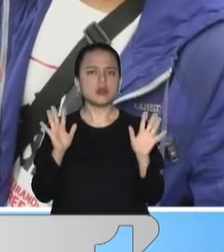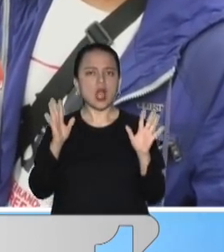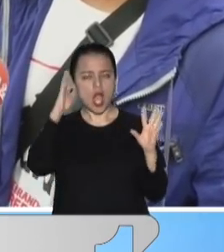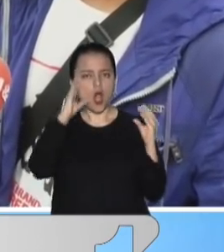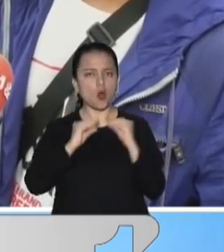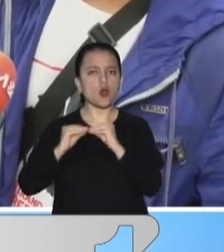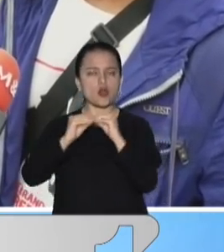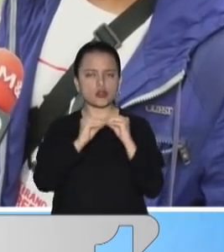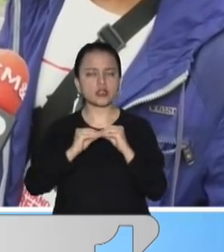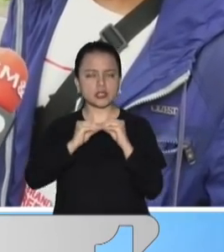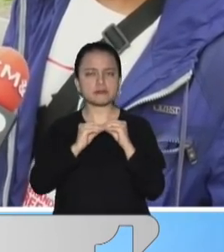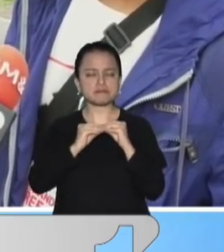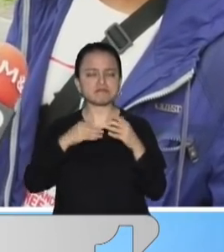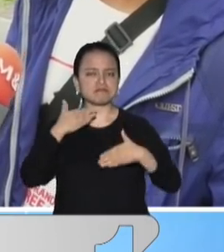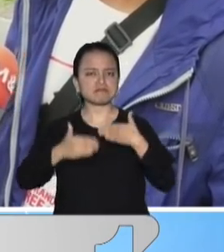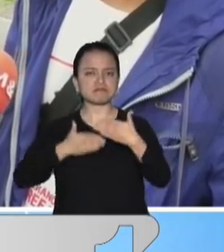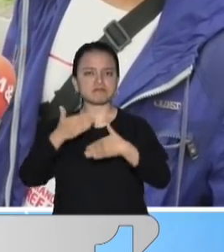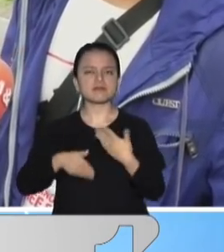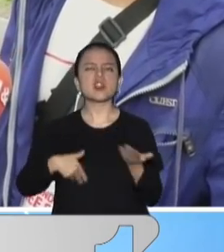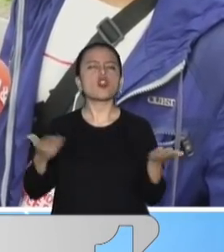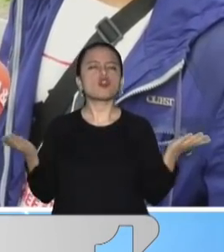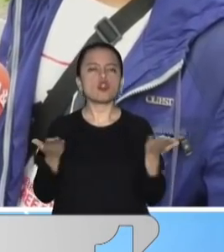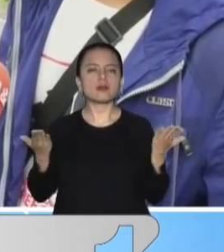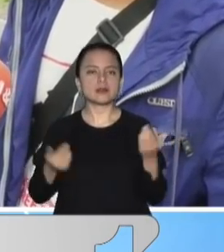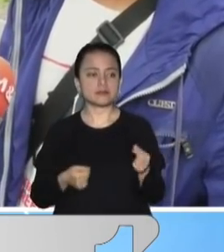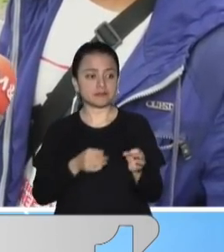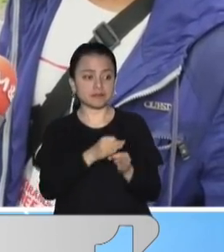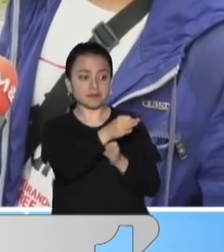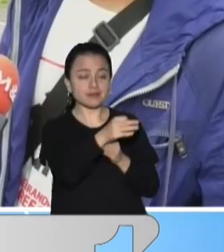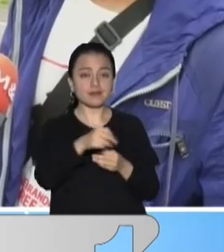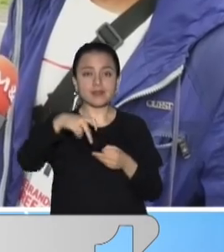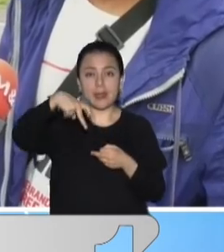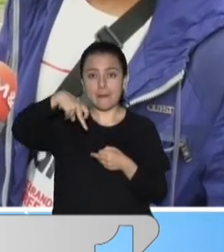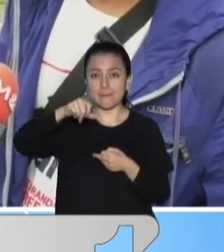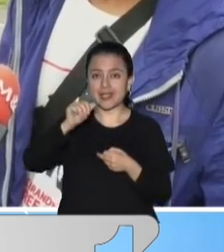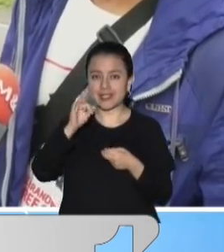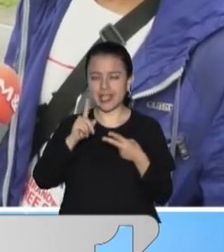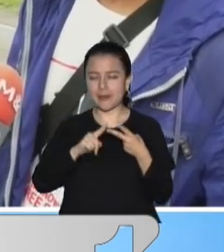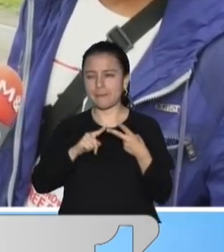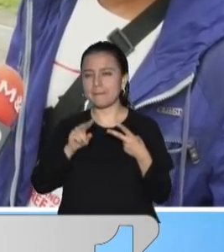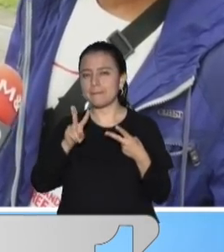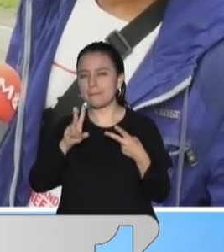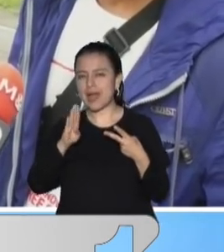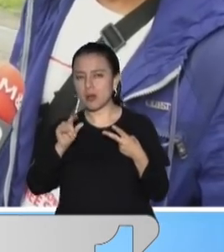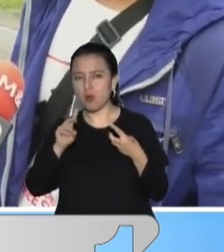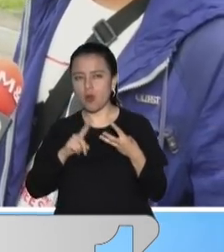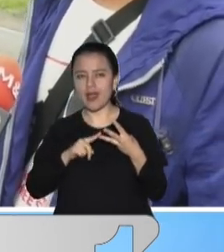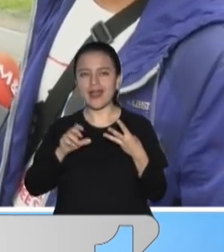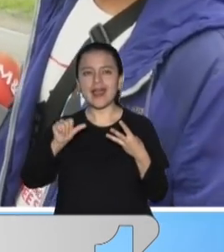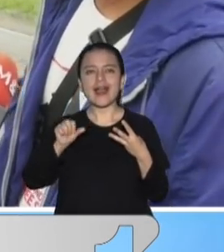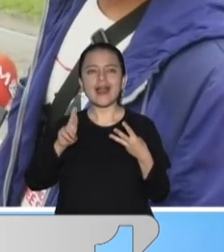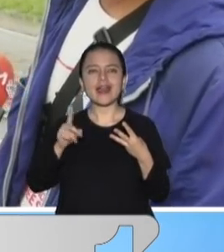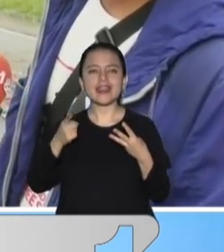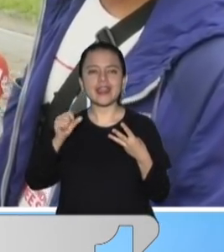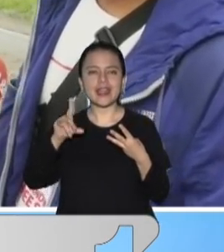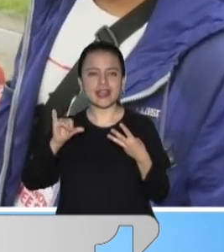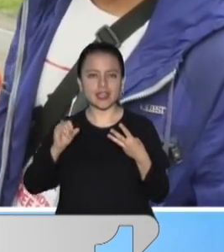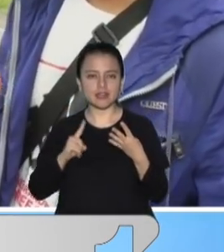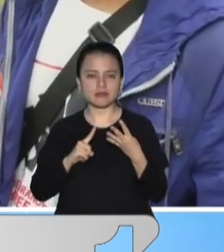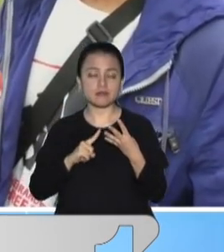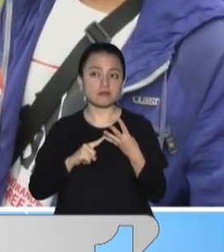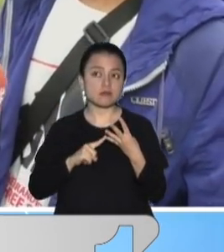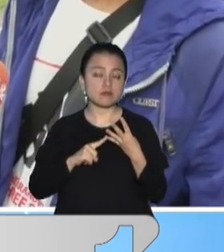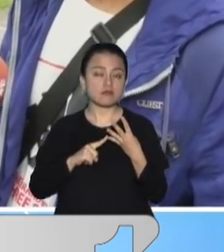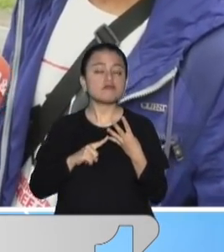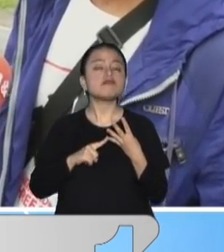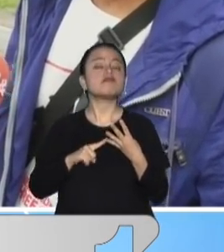del suroccidente. Estamos los municipios de Patía, Balboa, Argelia. Hay compañeros